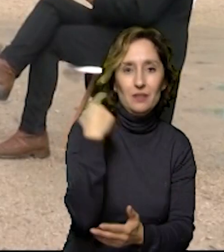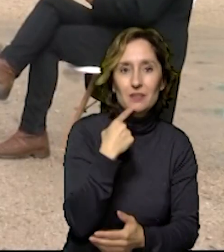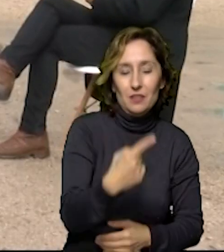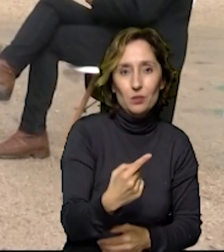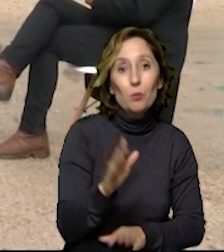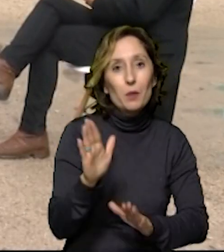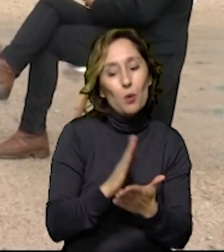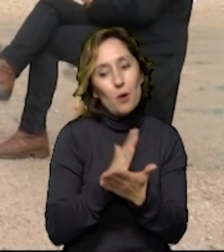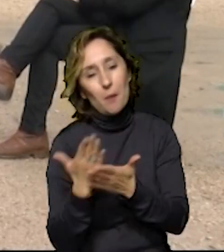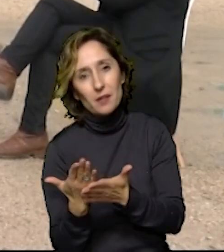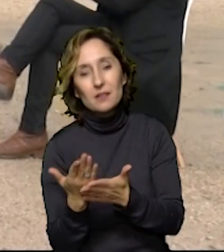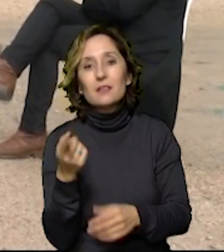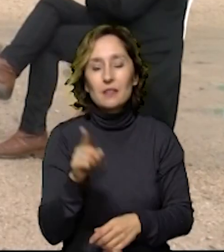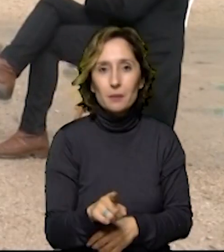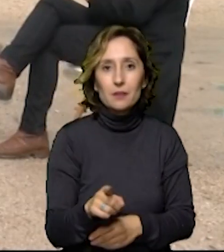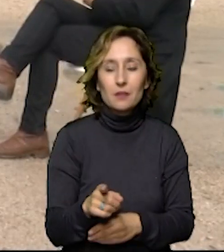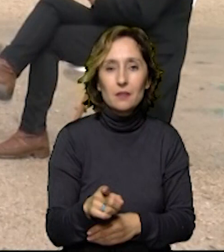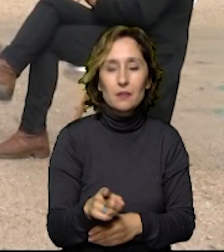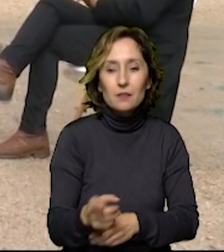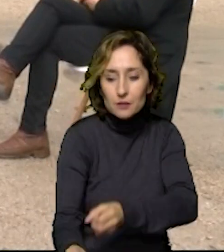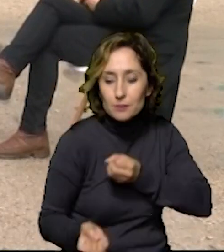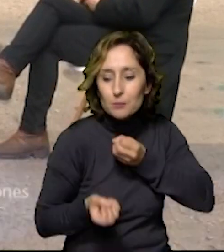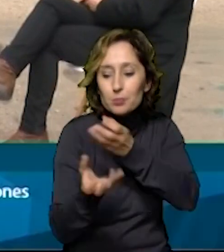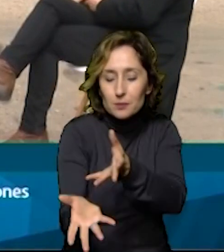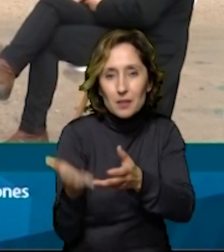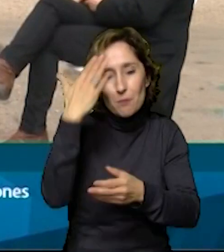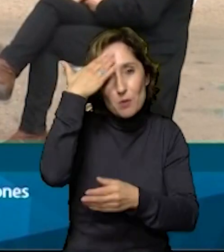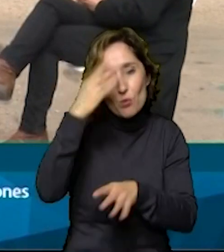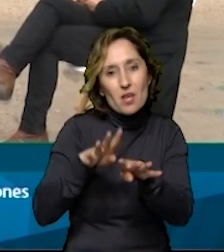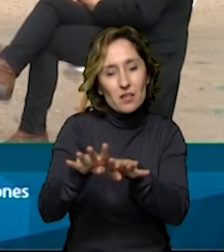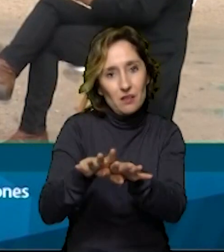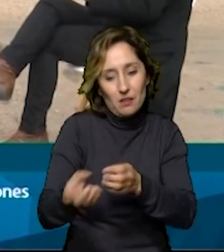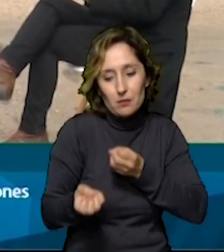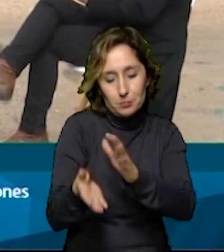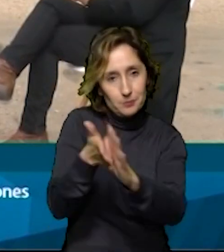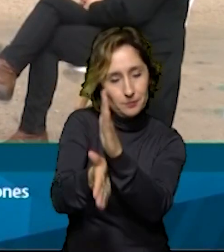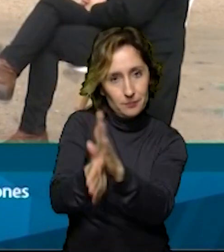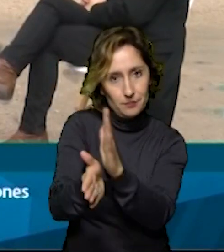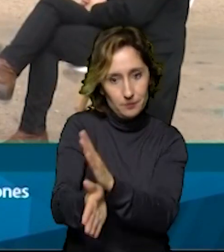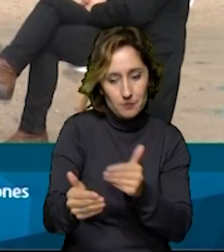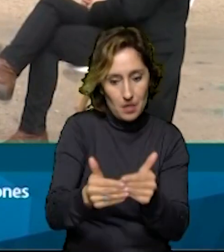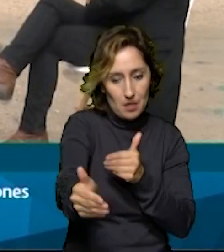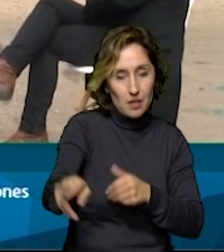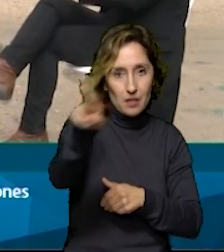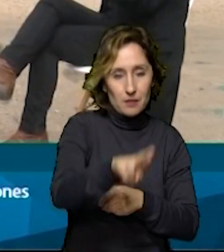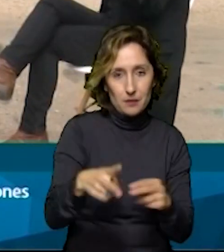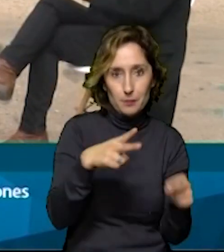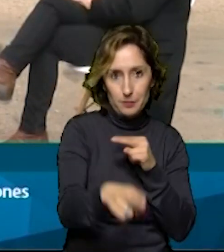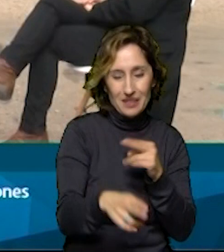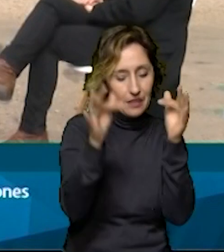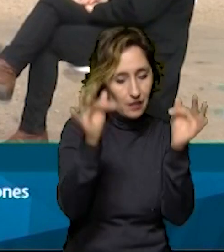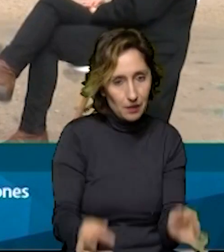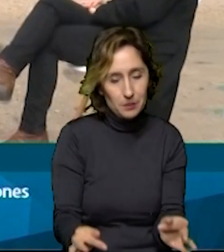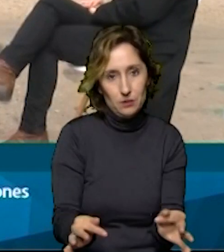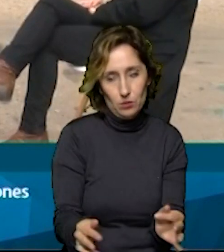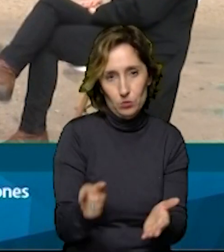y por otro lado, sigo reivindicando la transmisión de memoria crítica para siempre garantías de no repetición y que nunca más pase